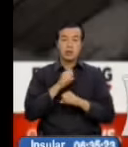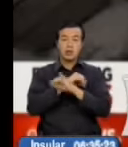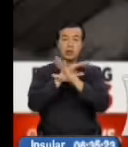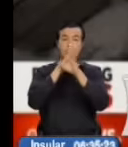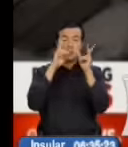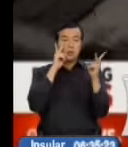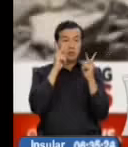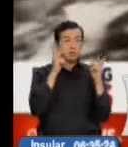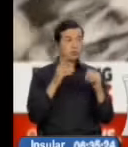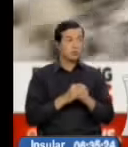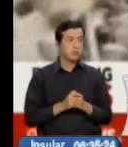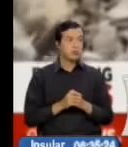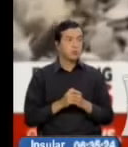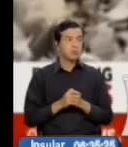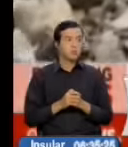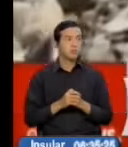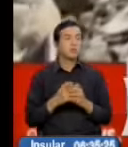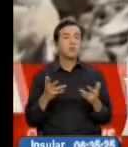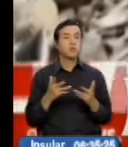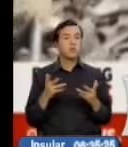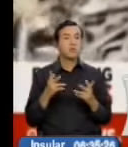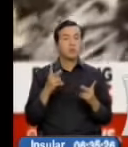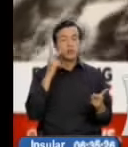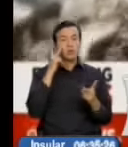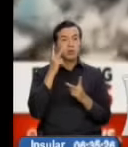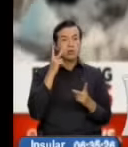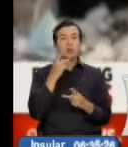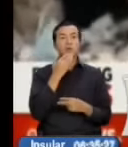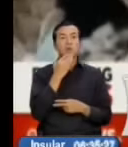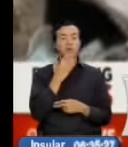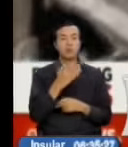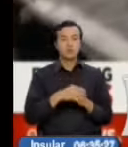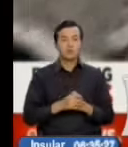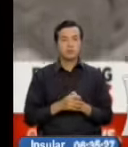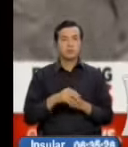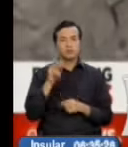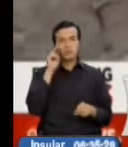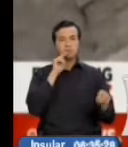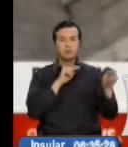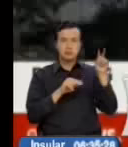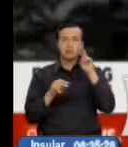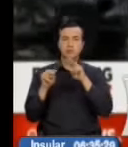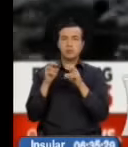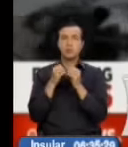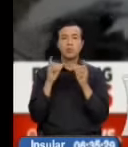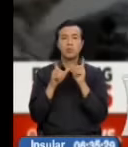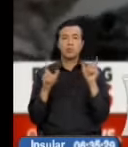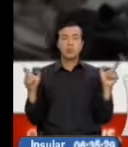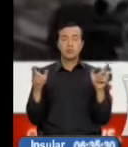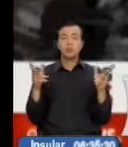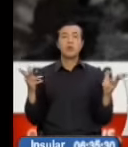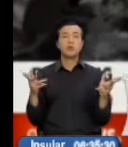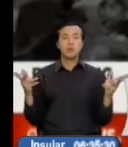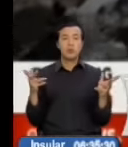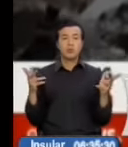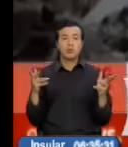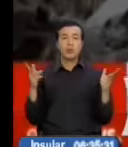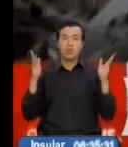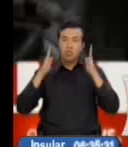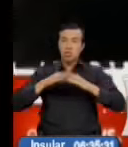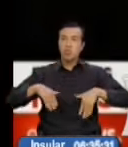miren ustedes la devastación que se puede apreciar. Están haciendo también inspecciones para determinar cuánta gente se encontraría debajo de